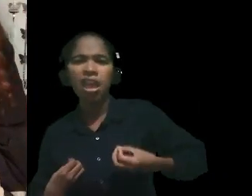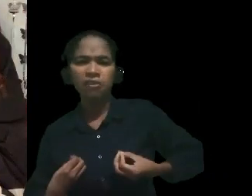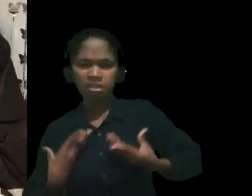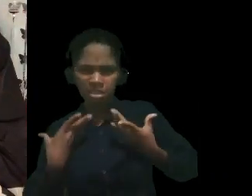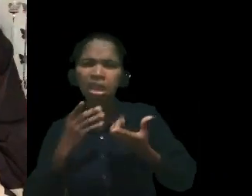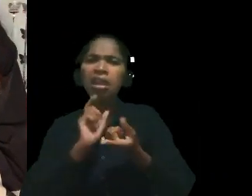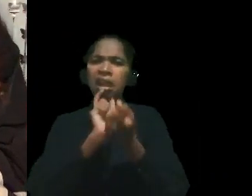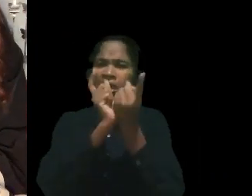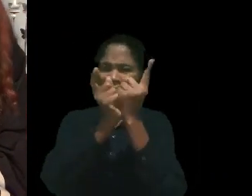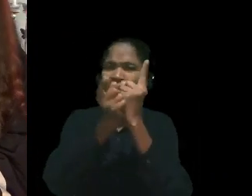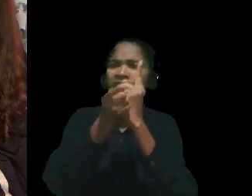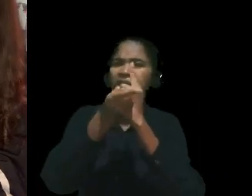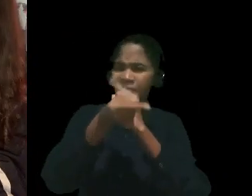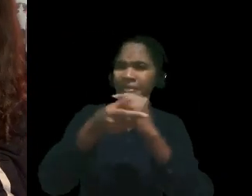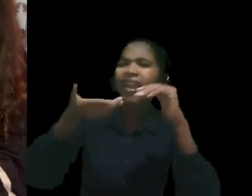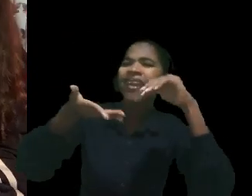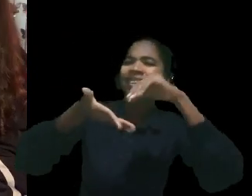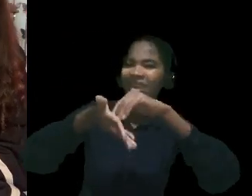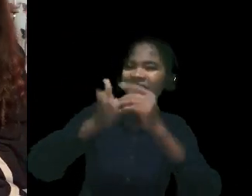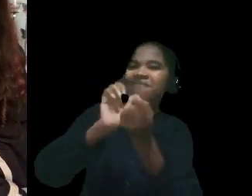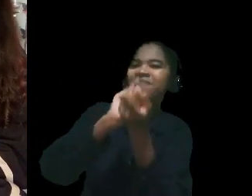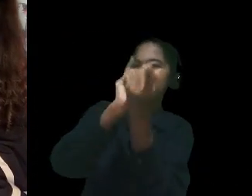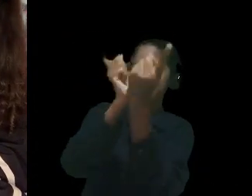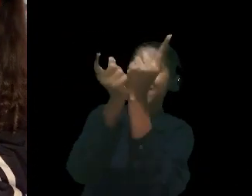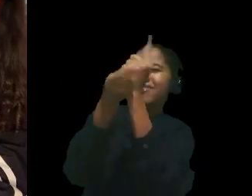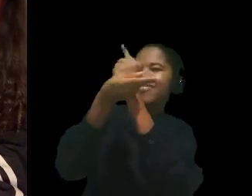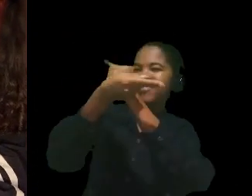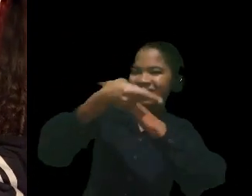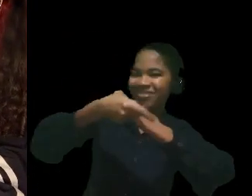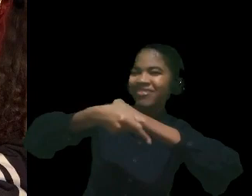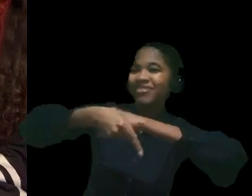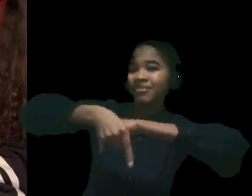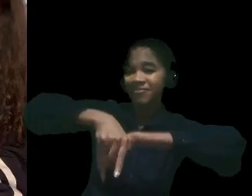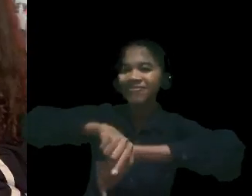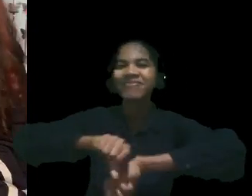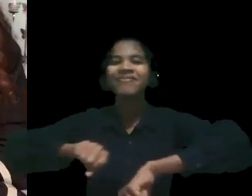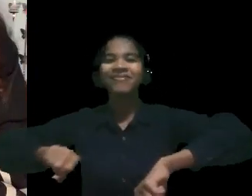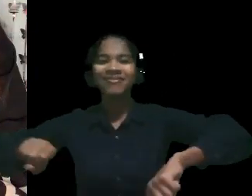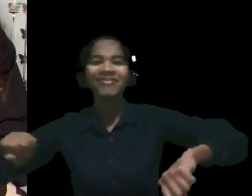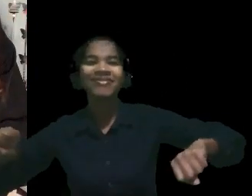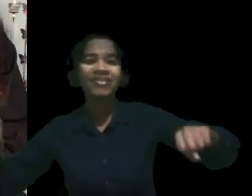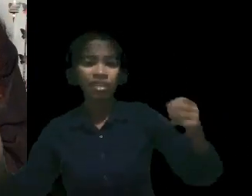La vida cambia y cambiará.